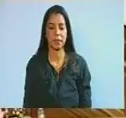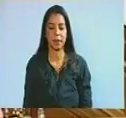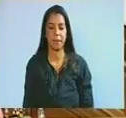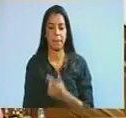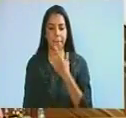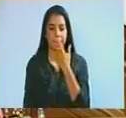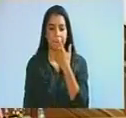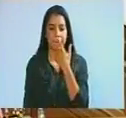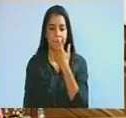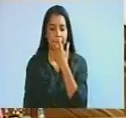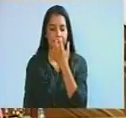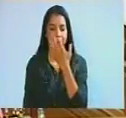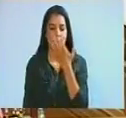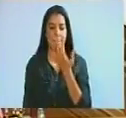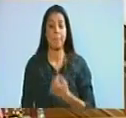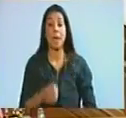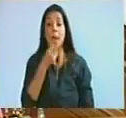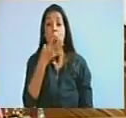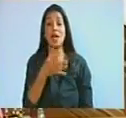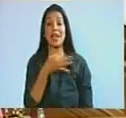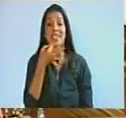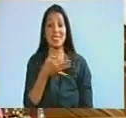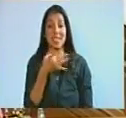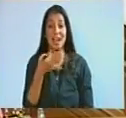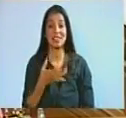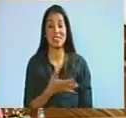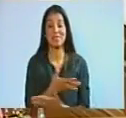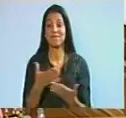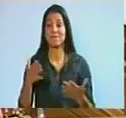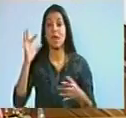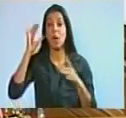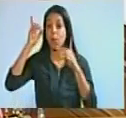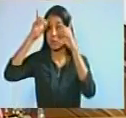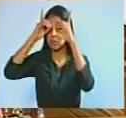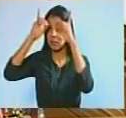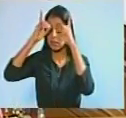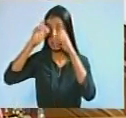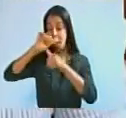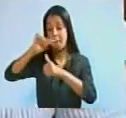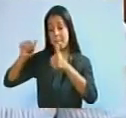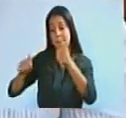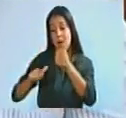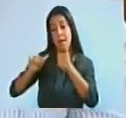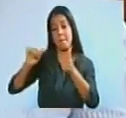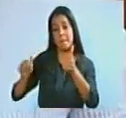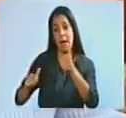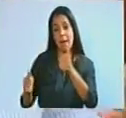Bueno, buenas tardes, ciudadana presidenta, ciudadano primer vicepresidente, secretarios,